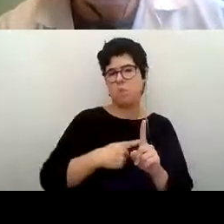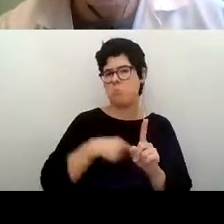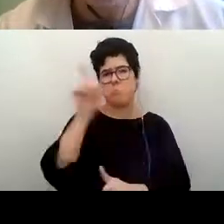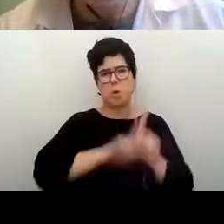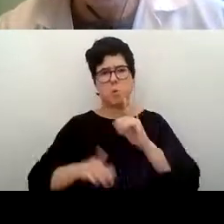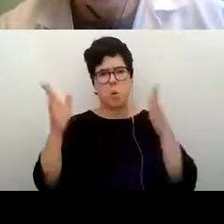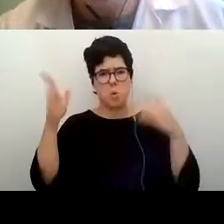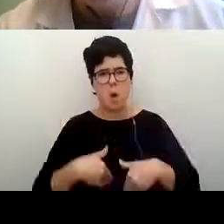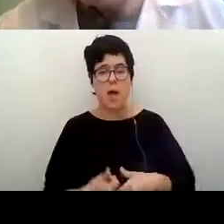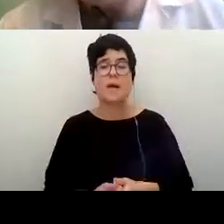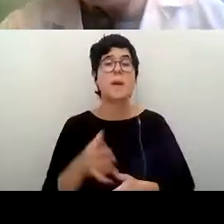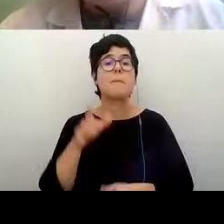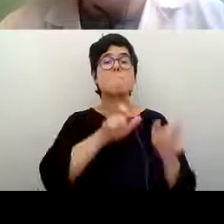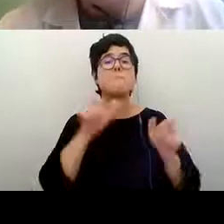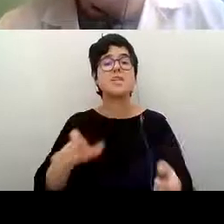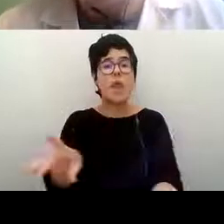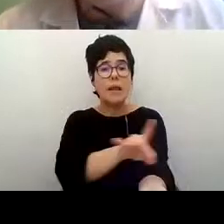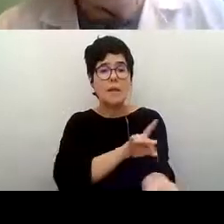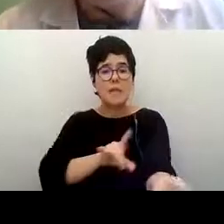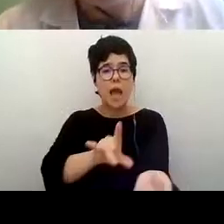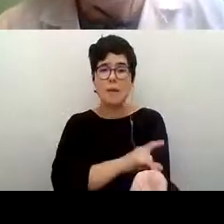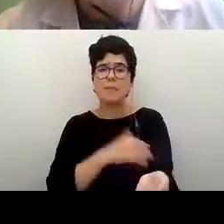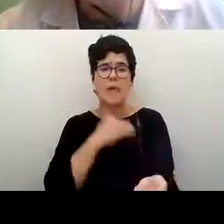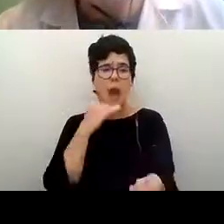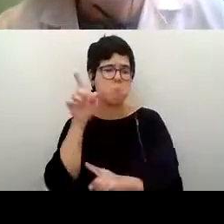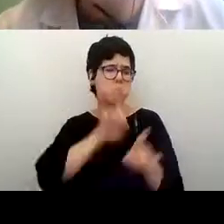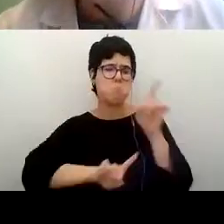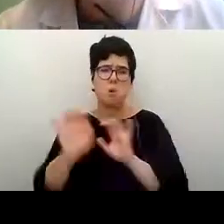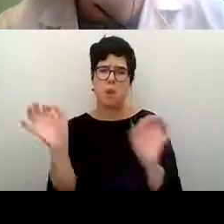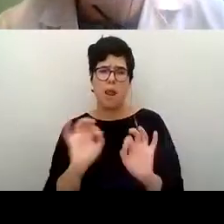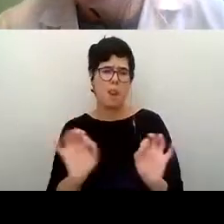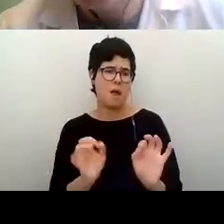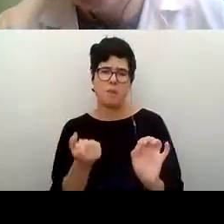pacientes diabéticos tampoco deberíamos encontrarnos ningún problema.